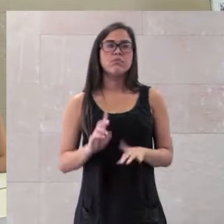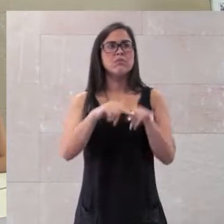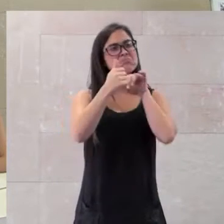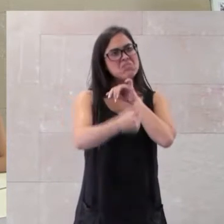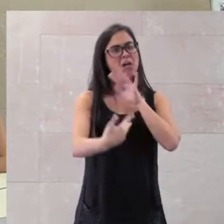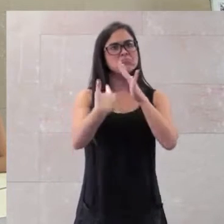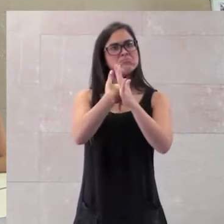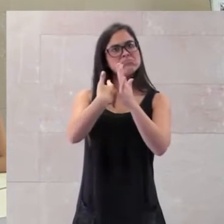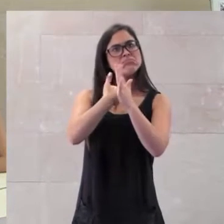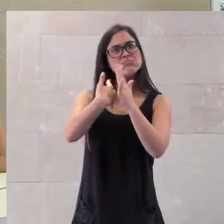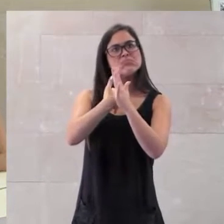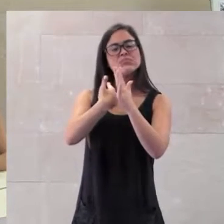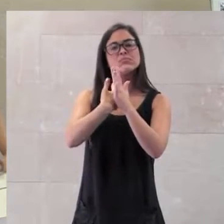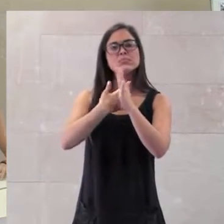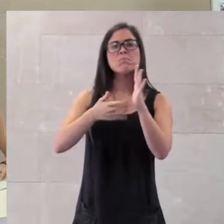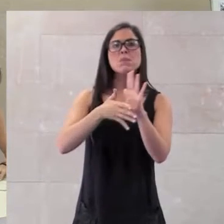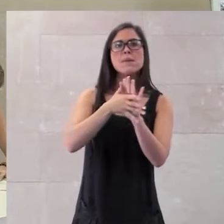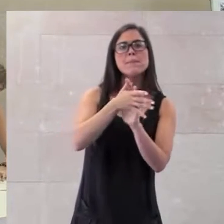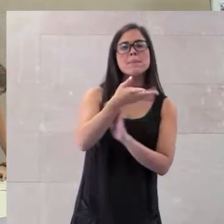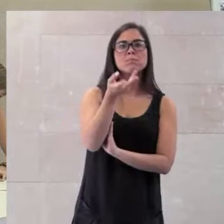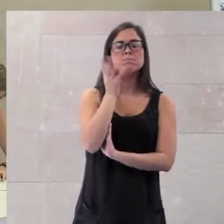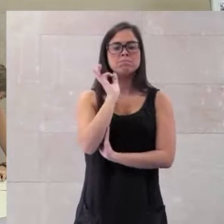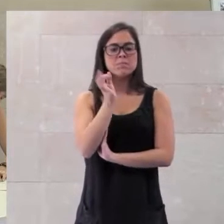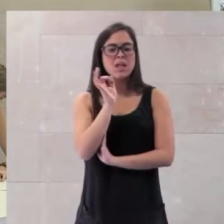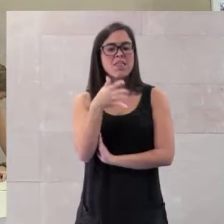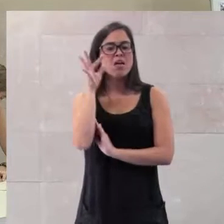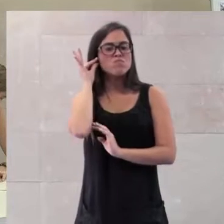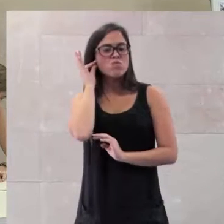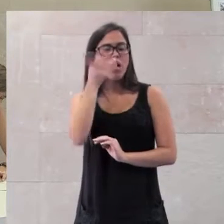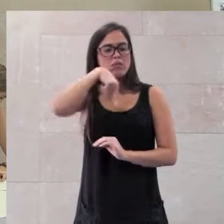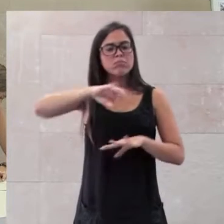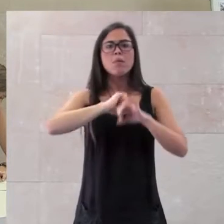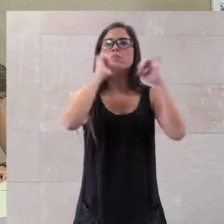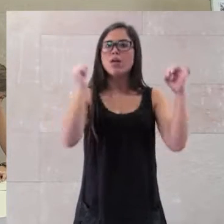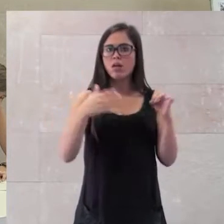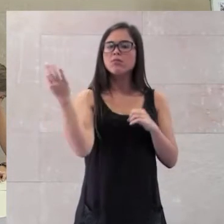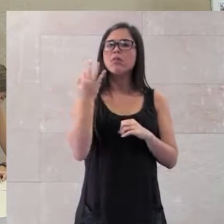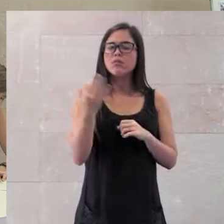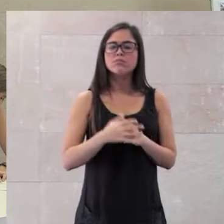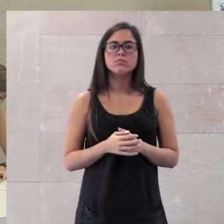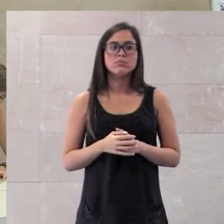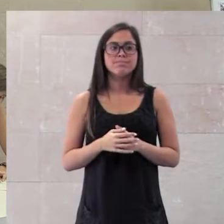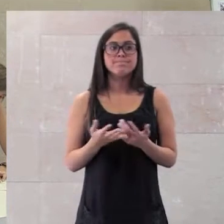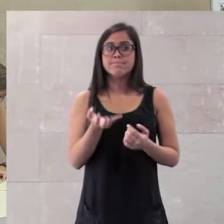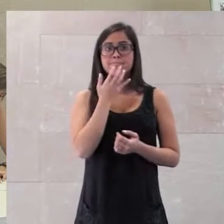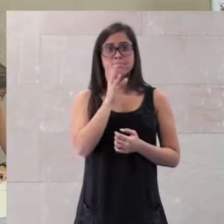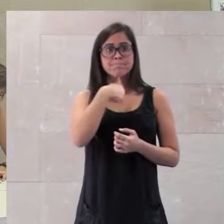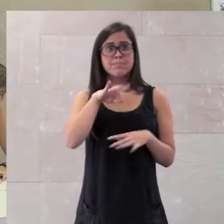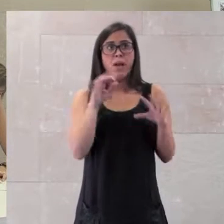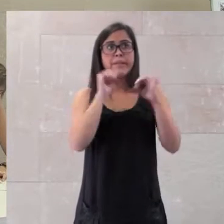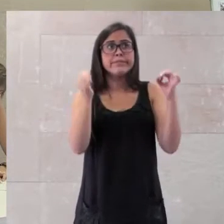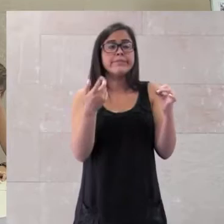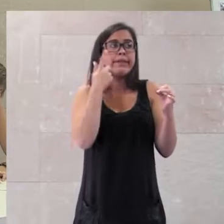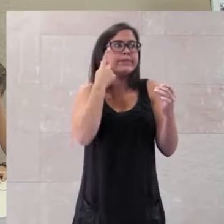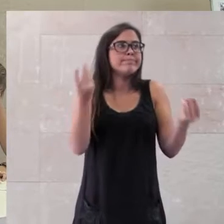te empiezan a explicar, pues sí, pues es verdad que las mujeres nos tenemos que empoderar. Porque si no, a ver,